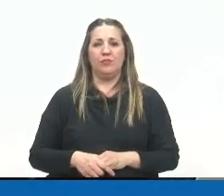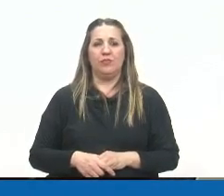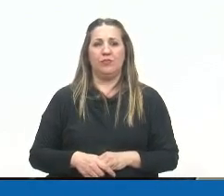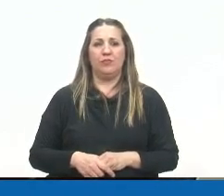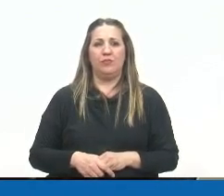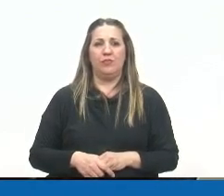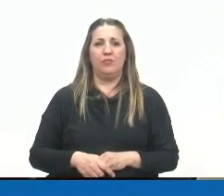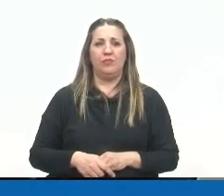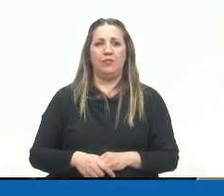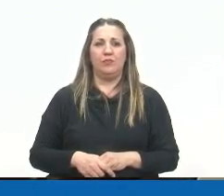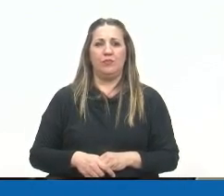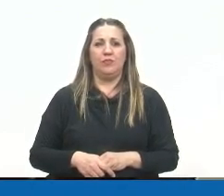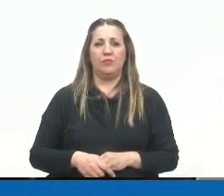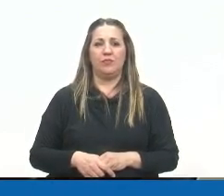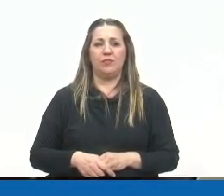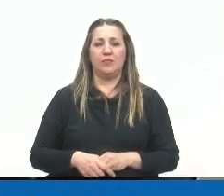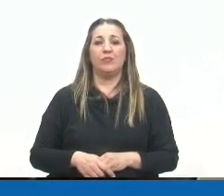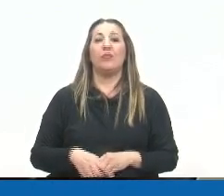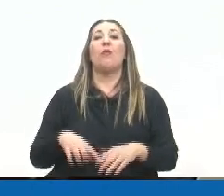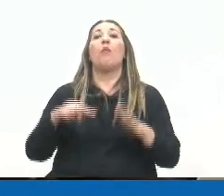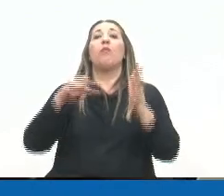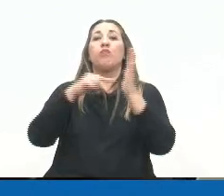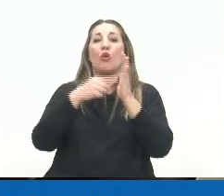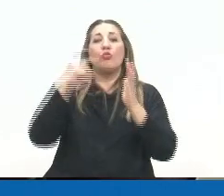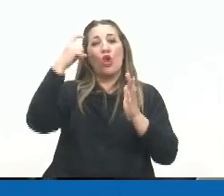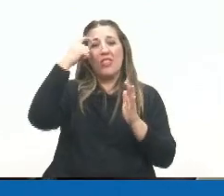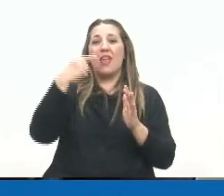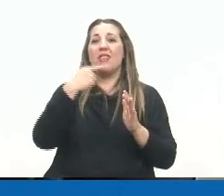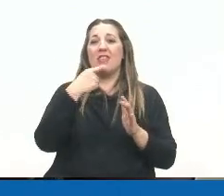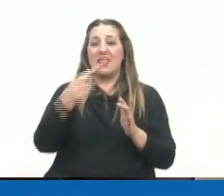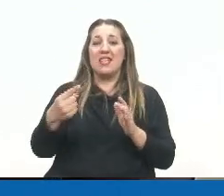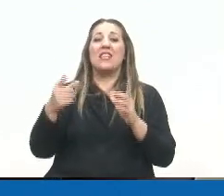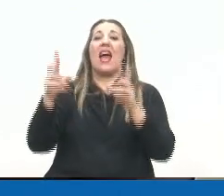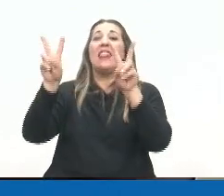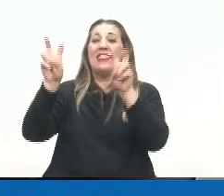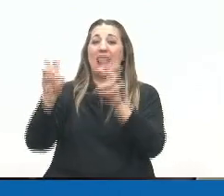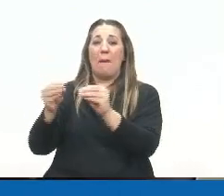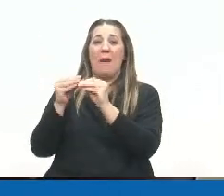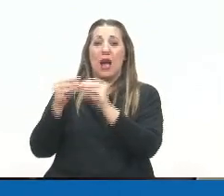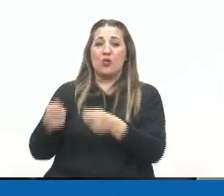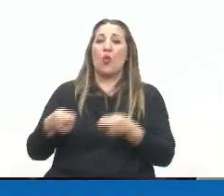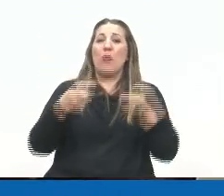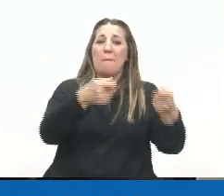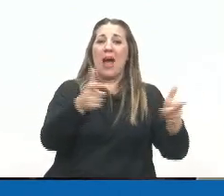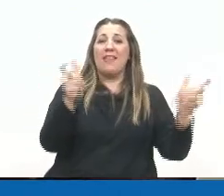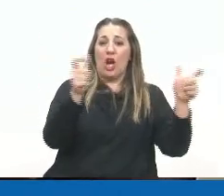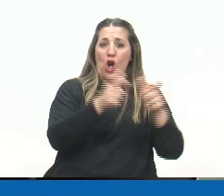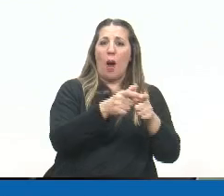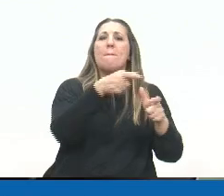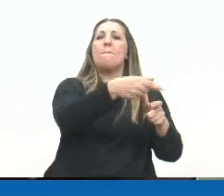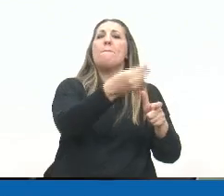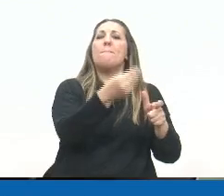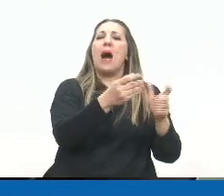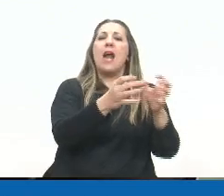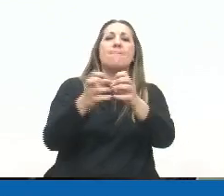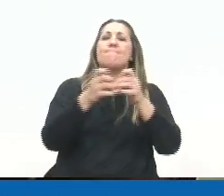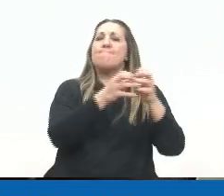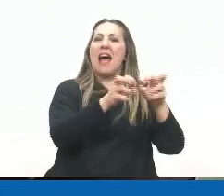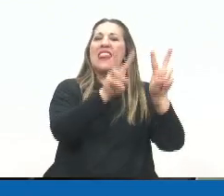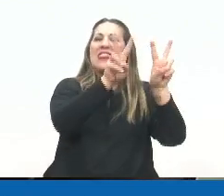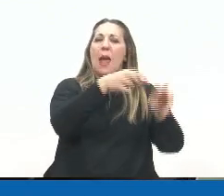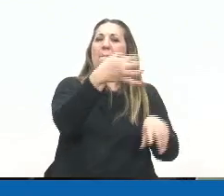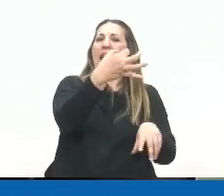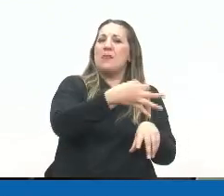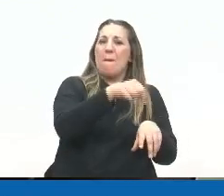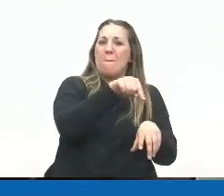perdón sí que el inciso 10 dice que la asuntos Se envía la comisión las comisiones que lo hayan considerado para su tratamiento en particular de